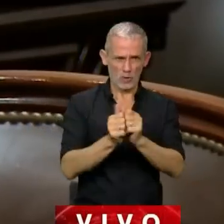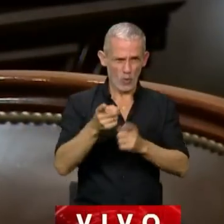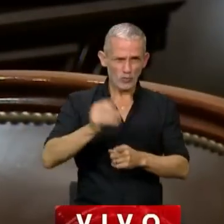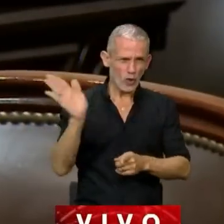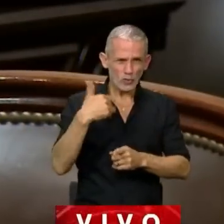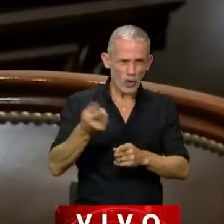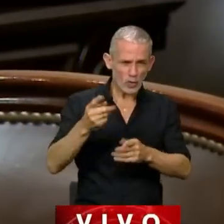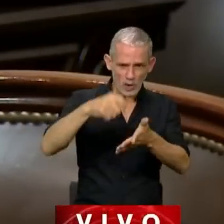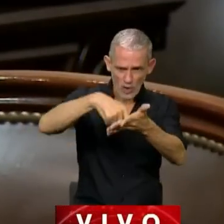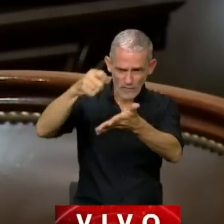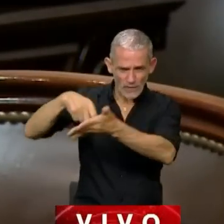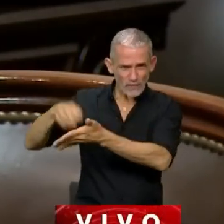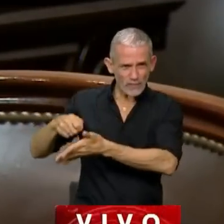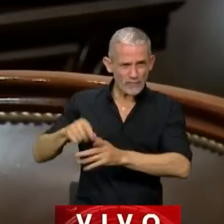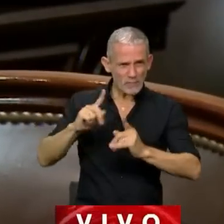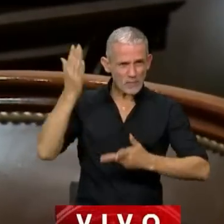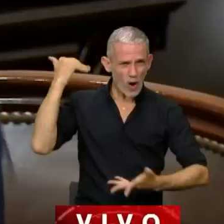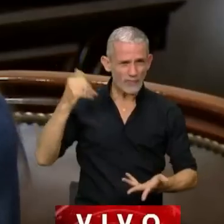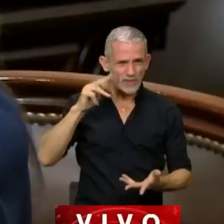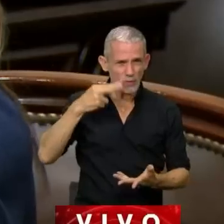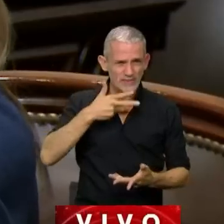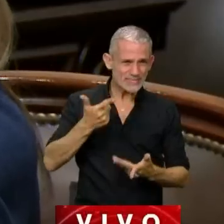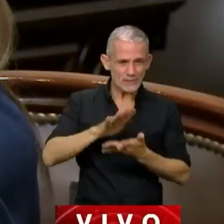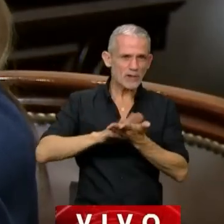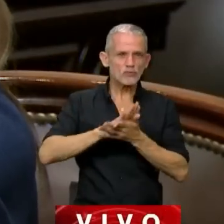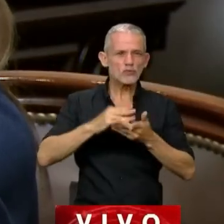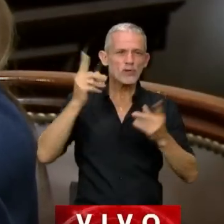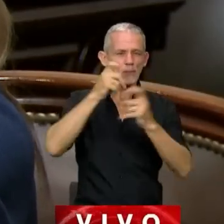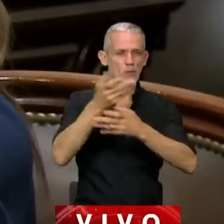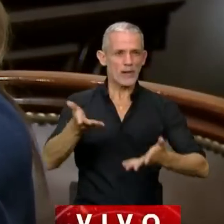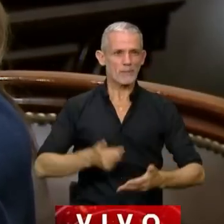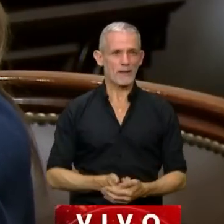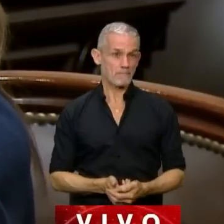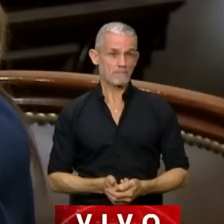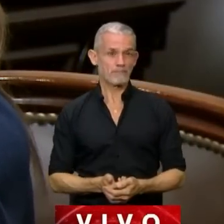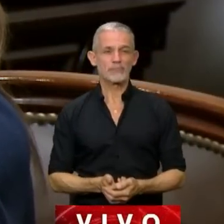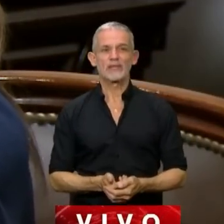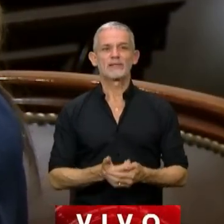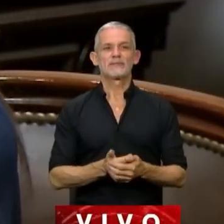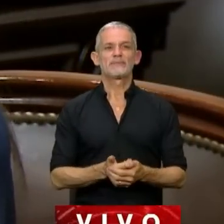con todos los otros consejeros para resolver el conflicto.